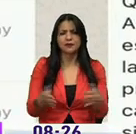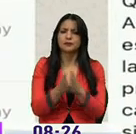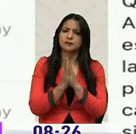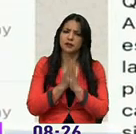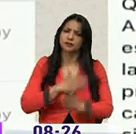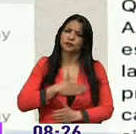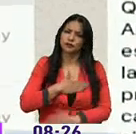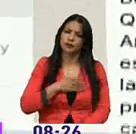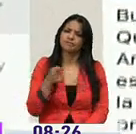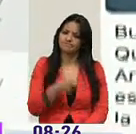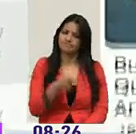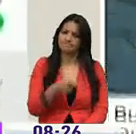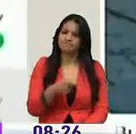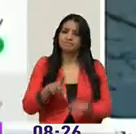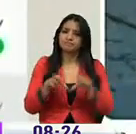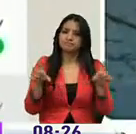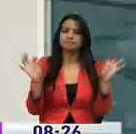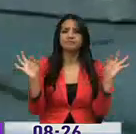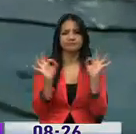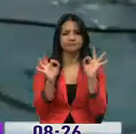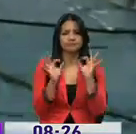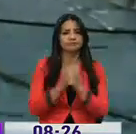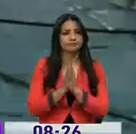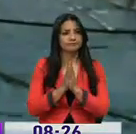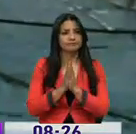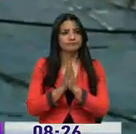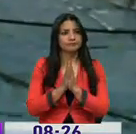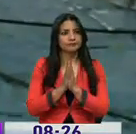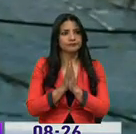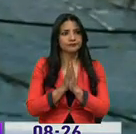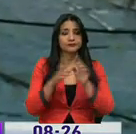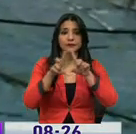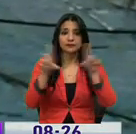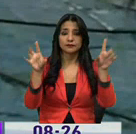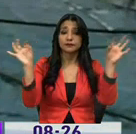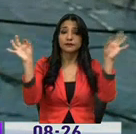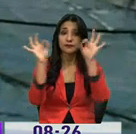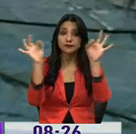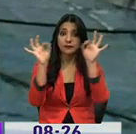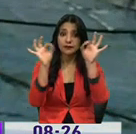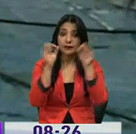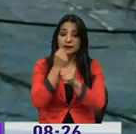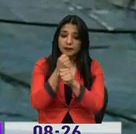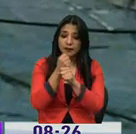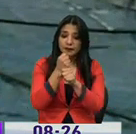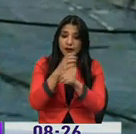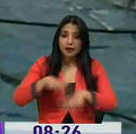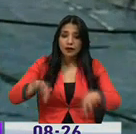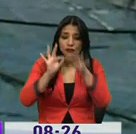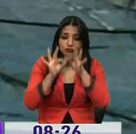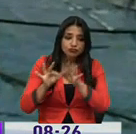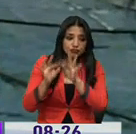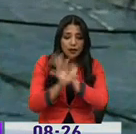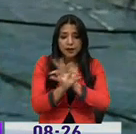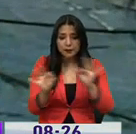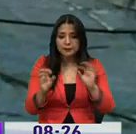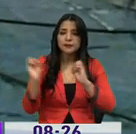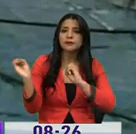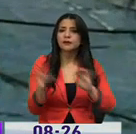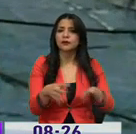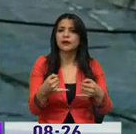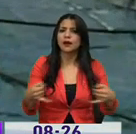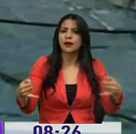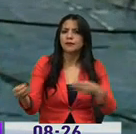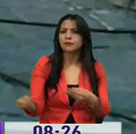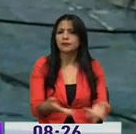hubiese un llamado de atención, señores de la empresa eléctrica. Increíble empresa eléctrica. Hablamos de cuidar la ciudad, de tener limpia la ciudad, de ser respetuoso